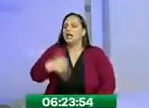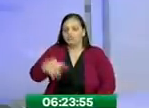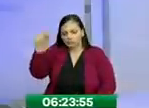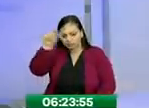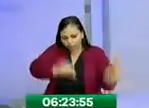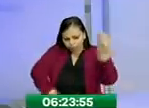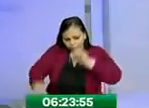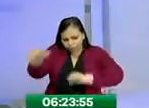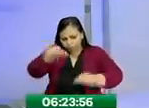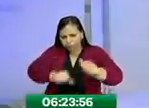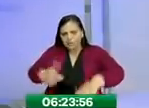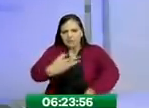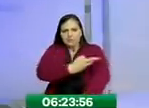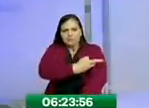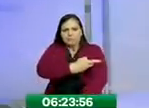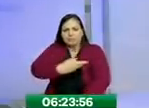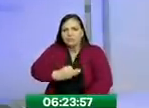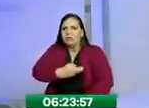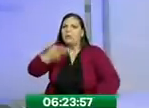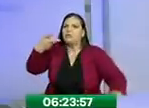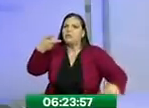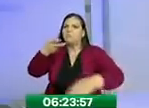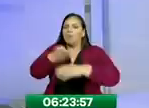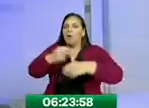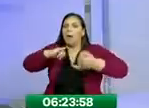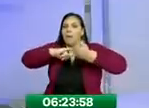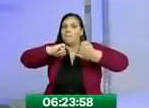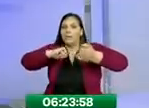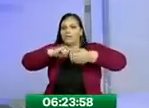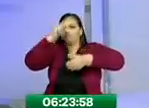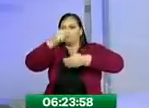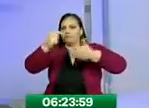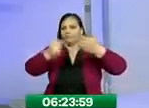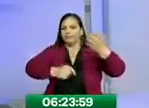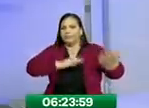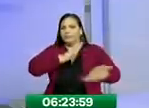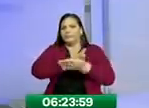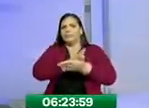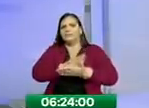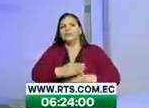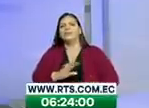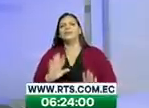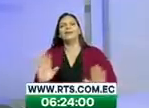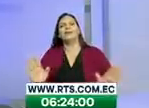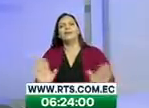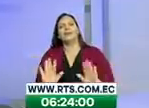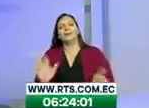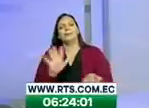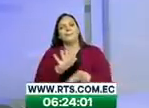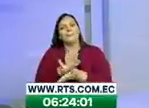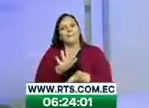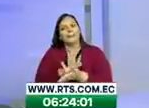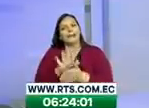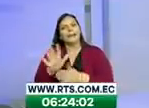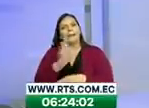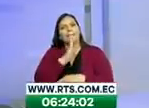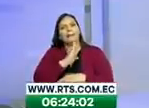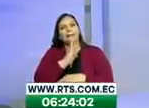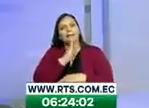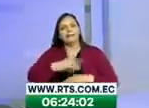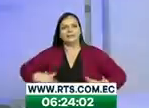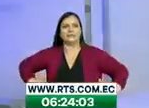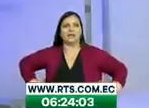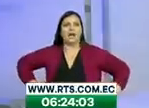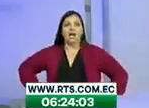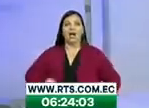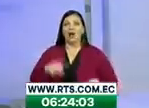no son necesariamente que se han creado para aquello, sirven para otro, para cáncer, me parece que era, que pueden ayudar a paliar la situación. Así que tranquilos,